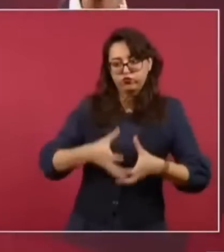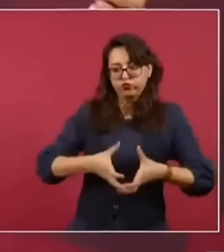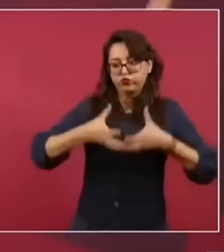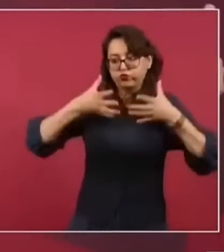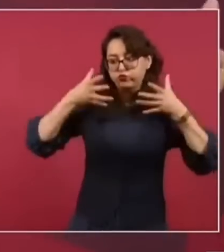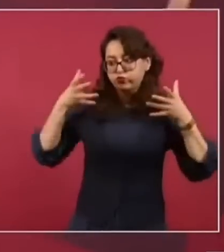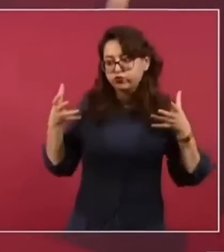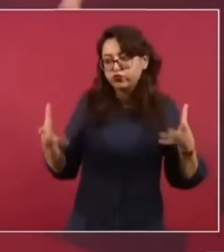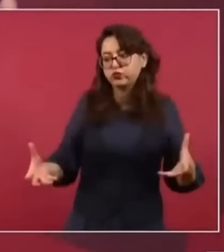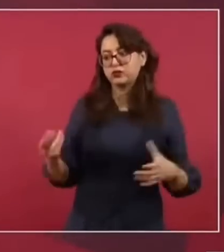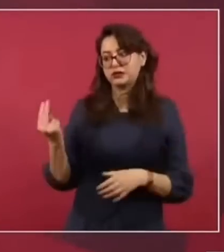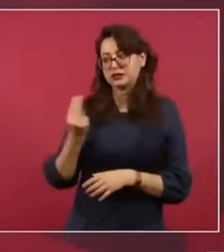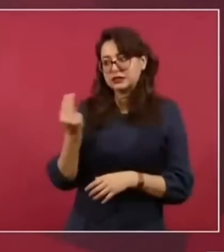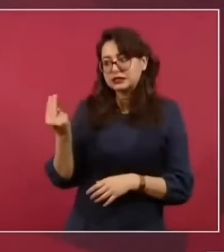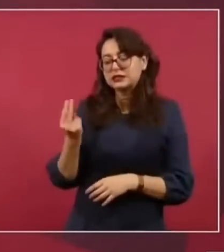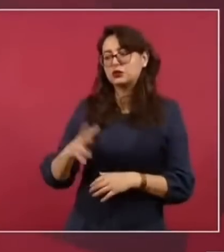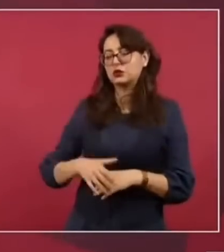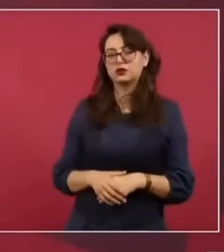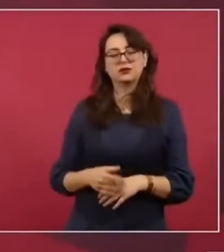Necesitamos hacer más grande el pastel.